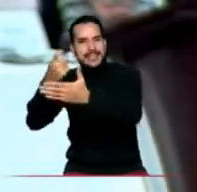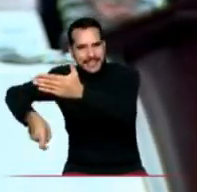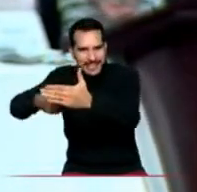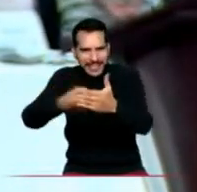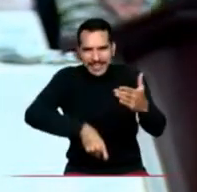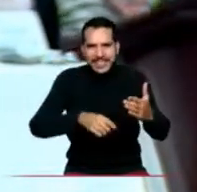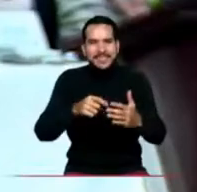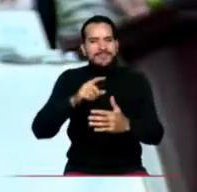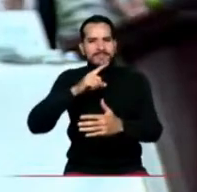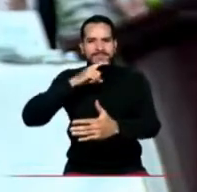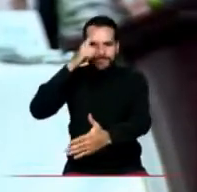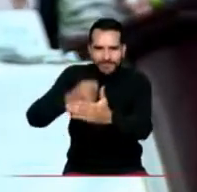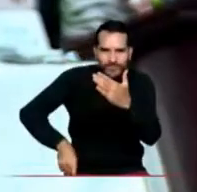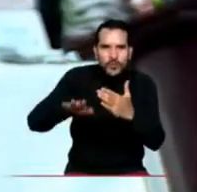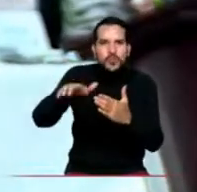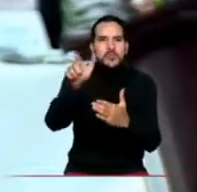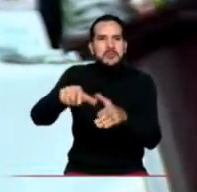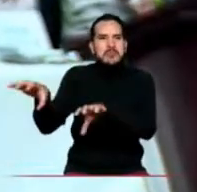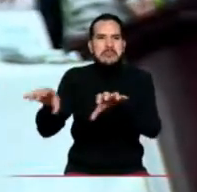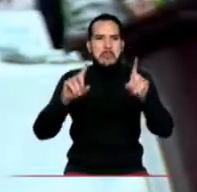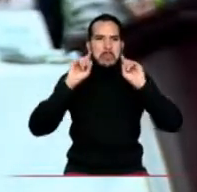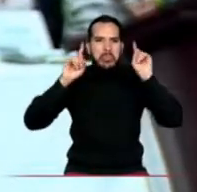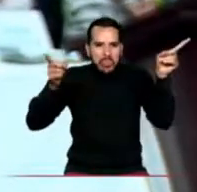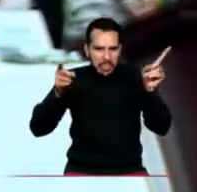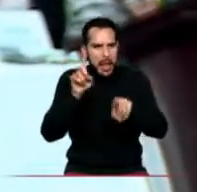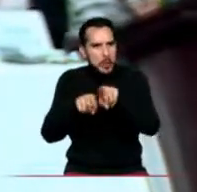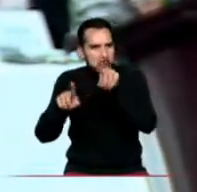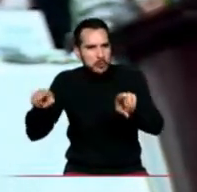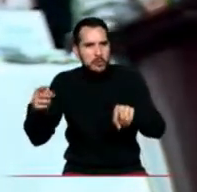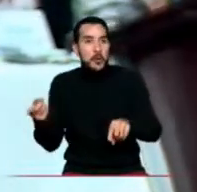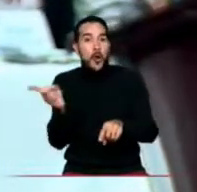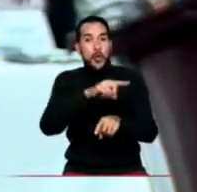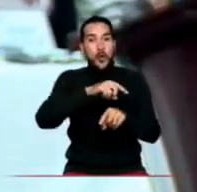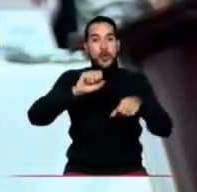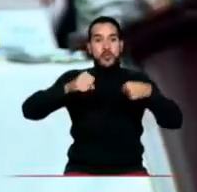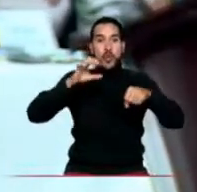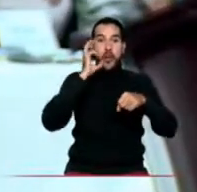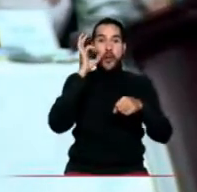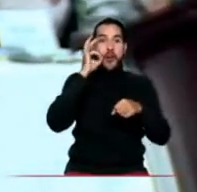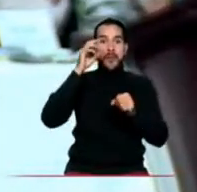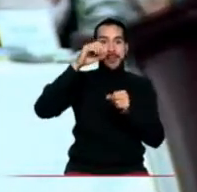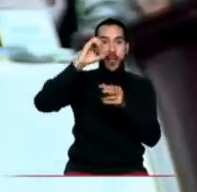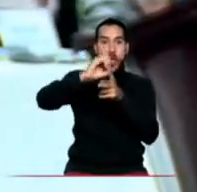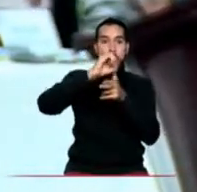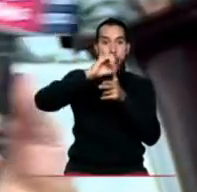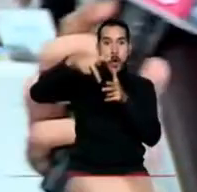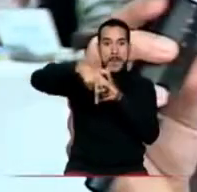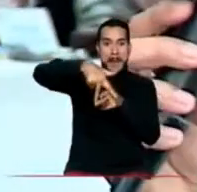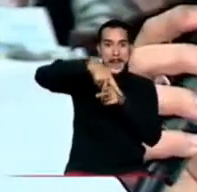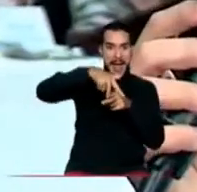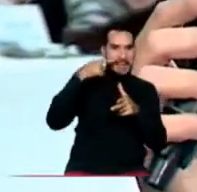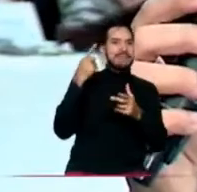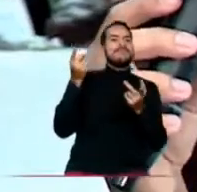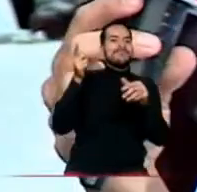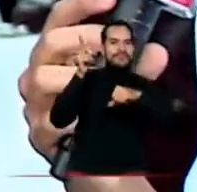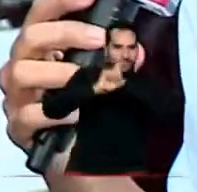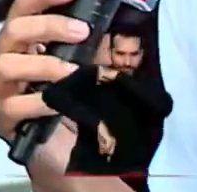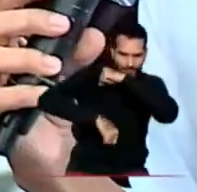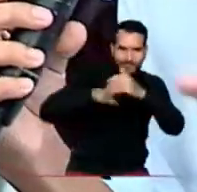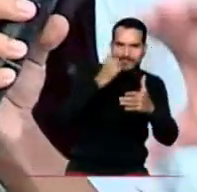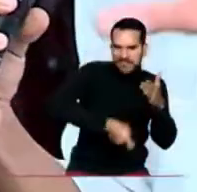521 de ellos por infracción de parrillero hombre, un resultado muy importante durante esta Semana Santa. Coronel, ¿se